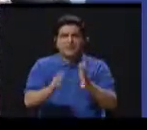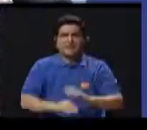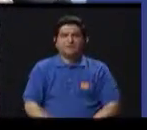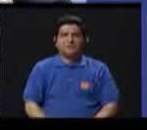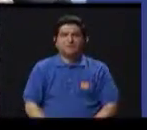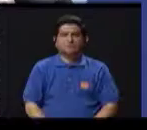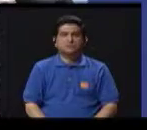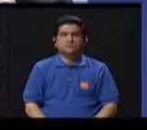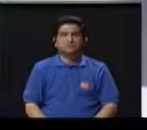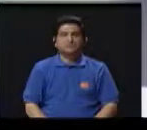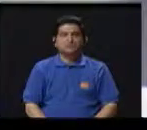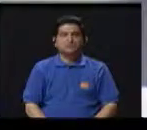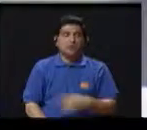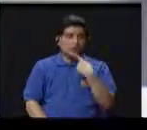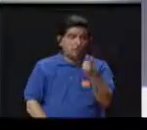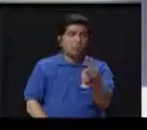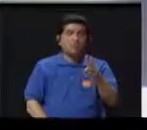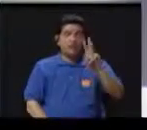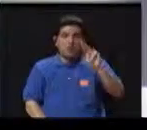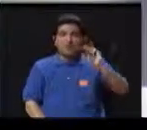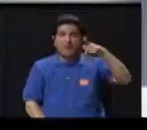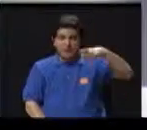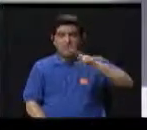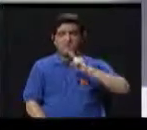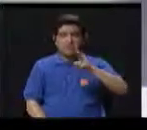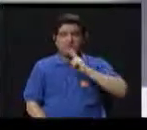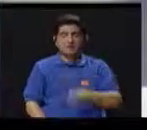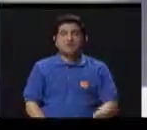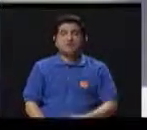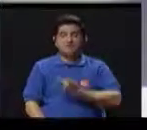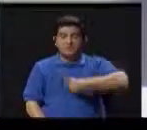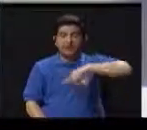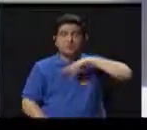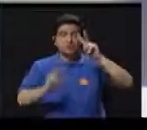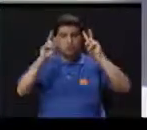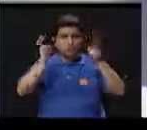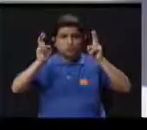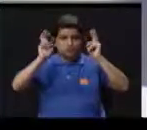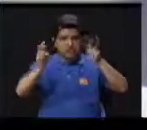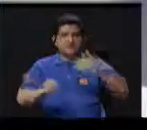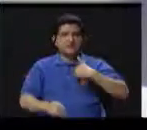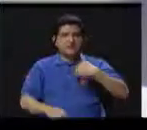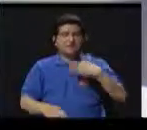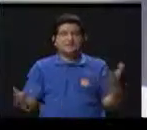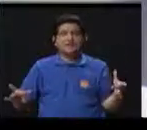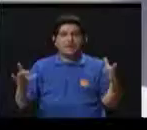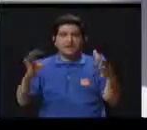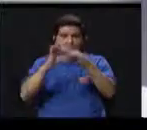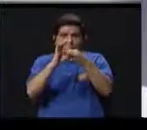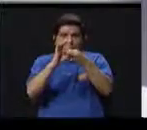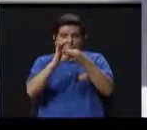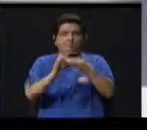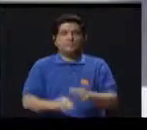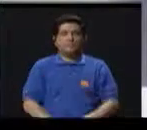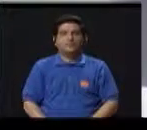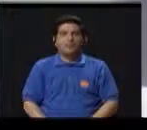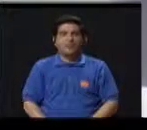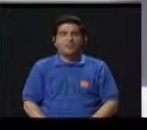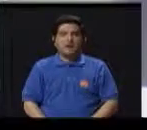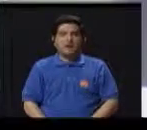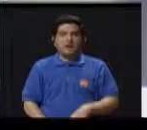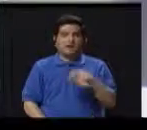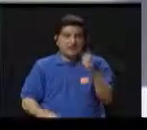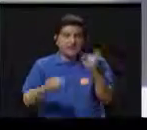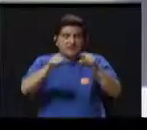compañeritos? Bueno, como contó María Paula, en realidad como que llegamos mucho al tema porque existía la conexión entre